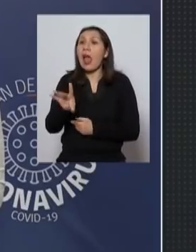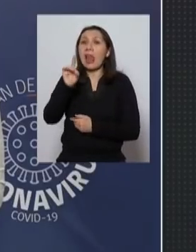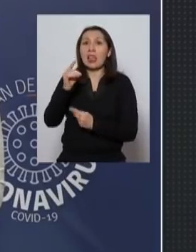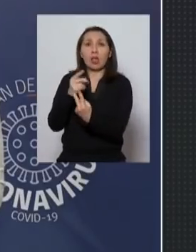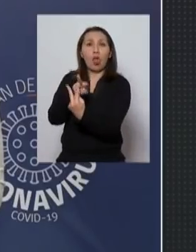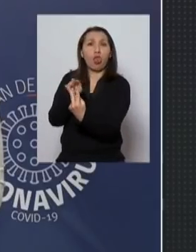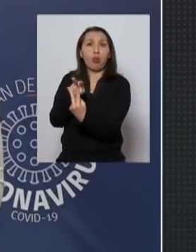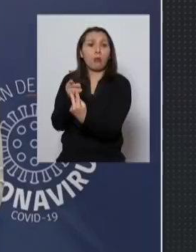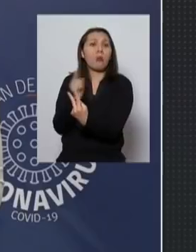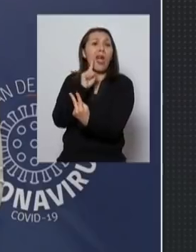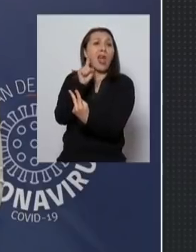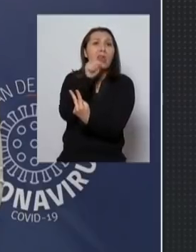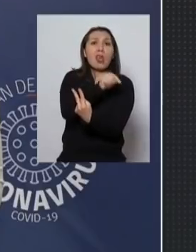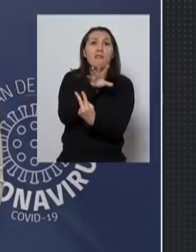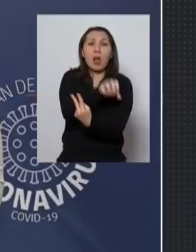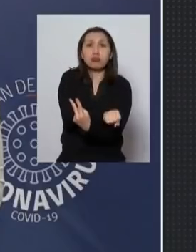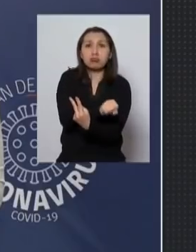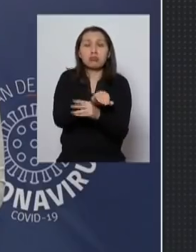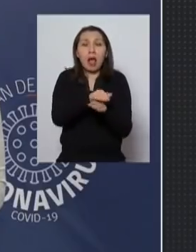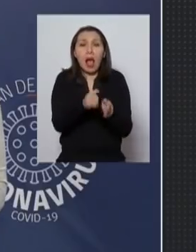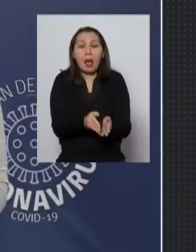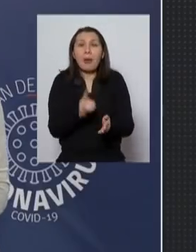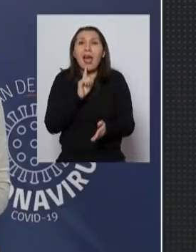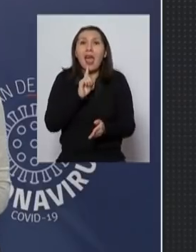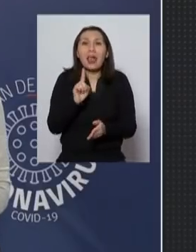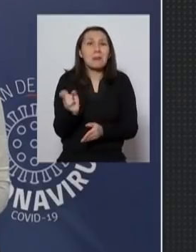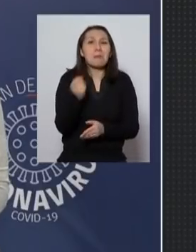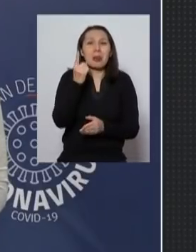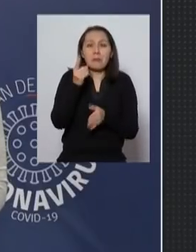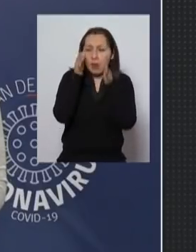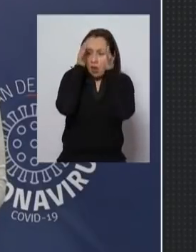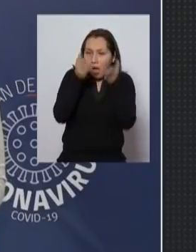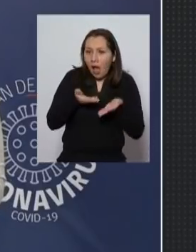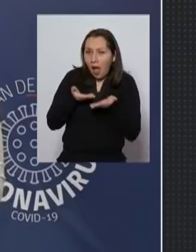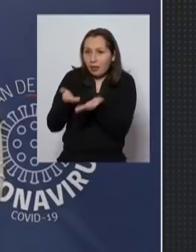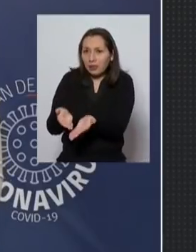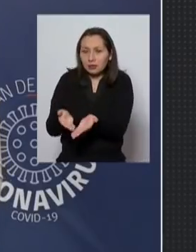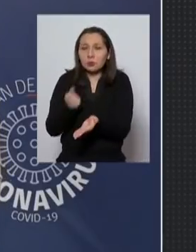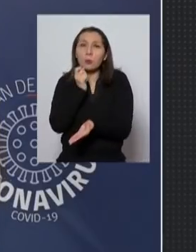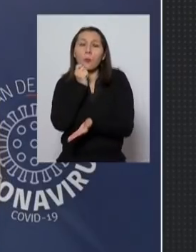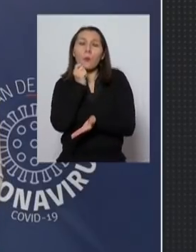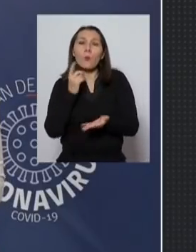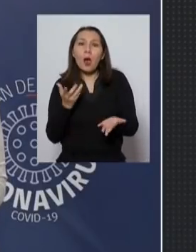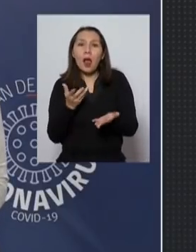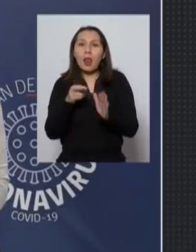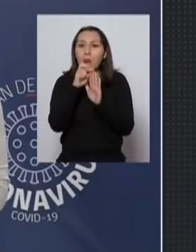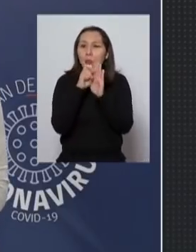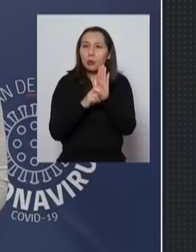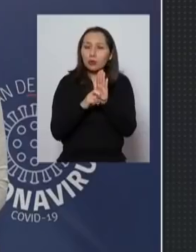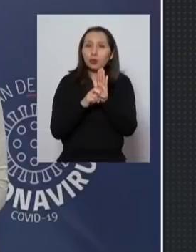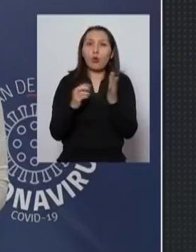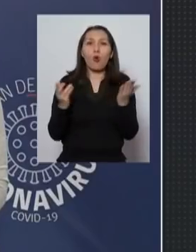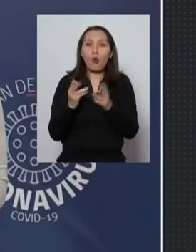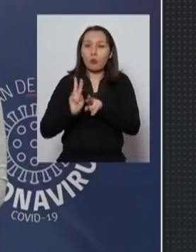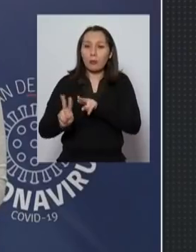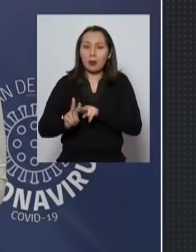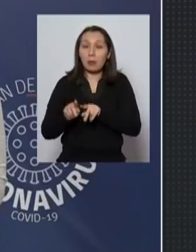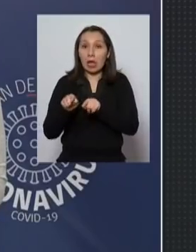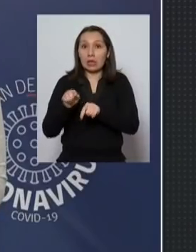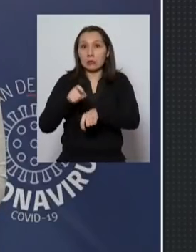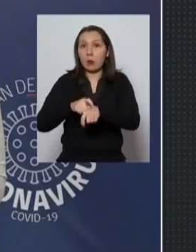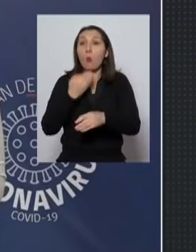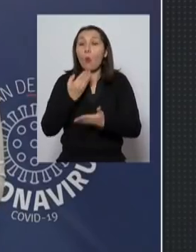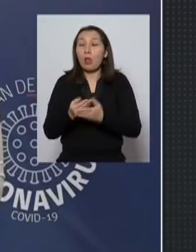¿hay protocolos? ¿Quién es prioridad para atender? ¿Cuáles son los protocolos y cómo se han preparado para ese